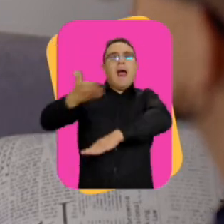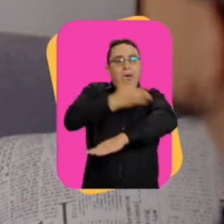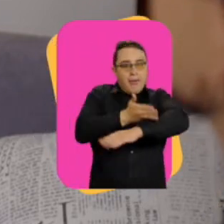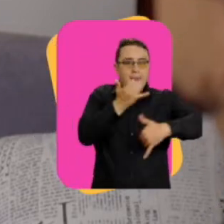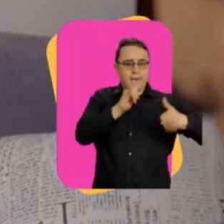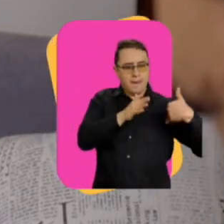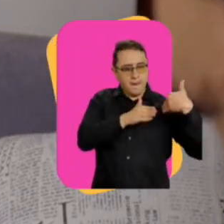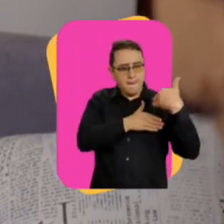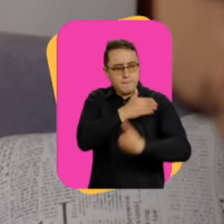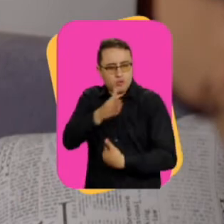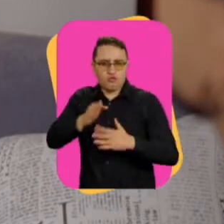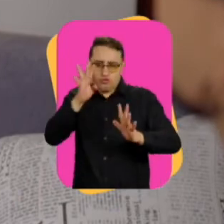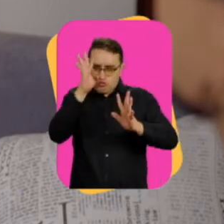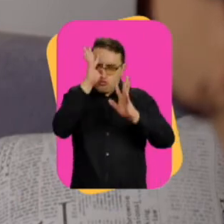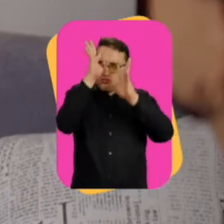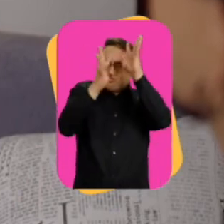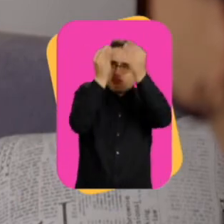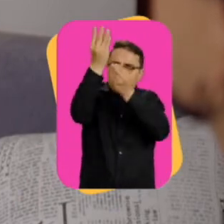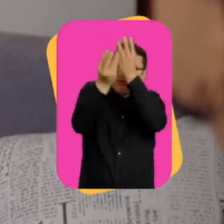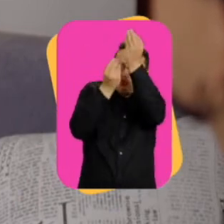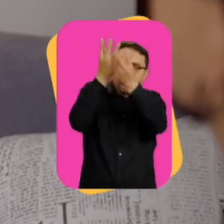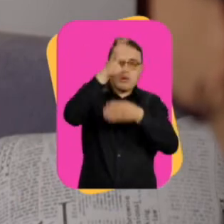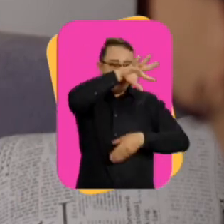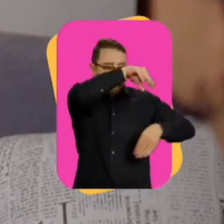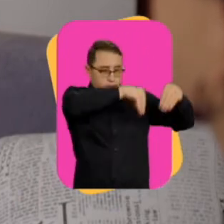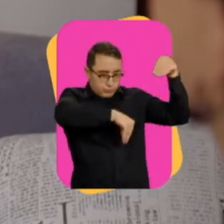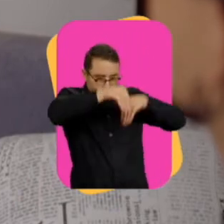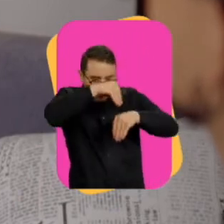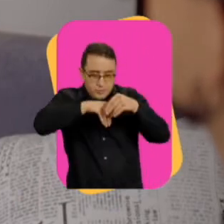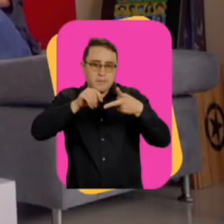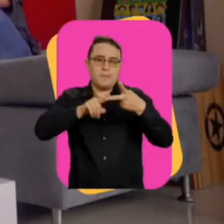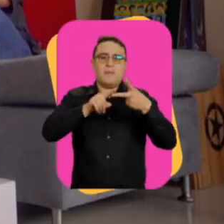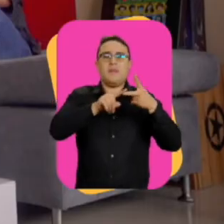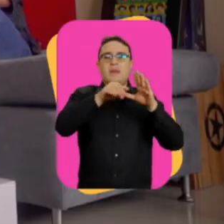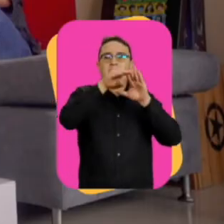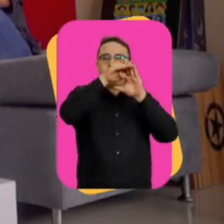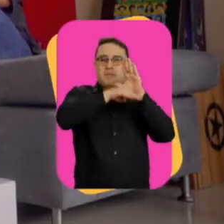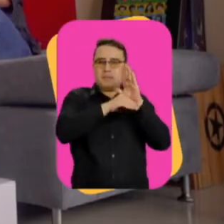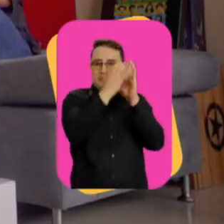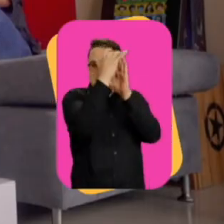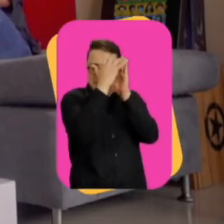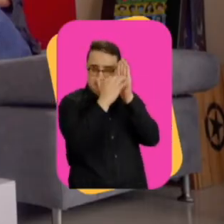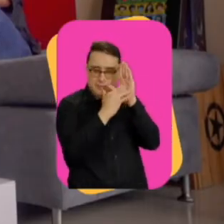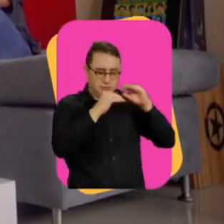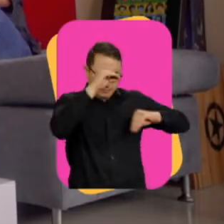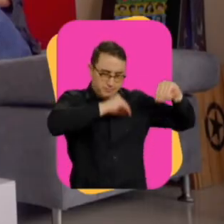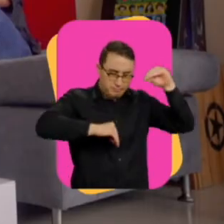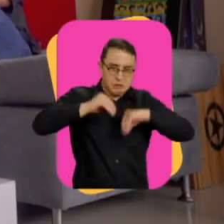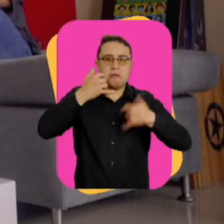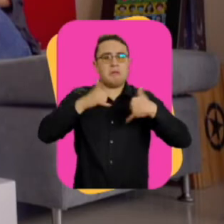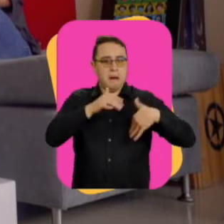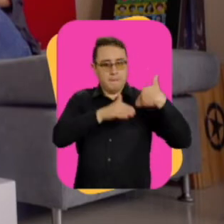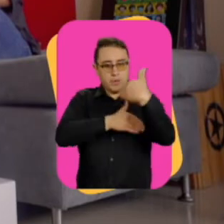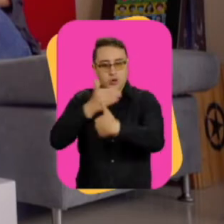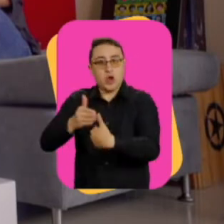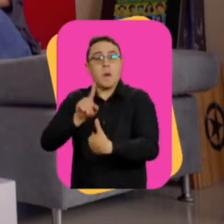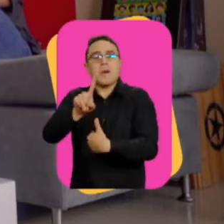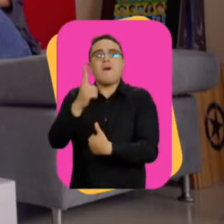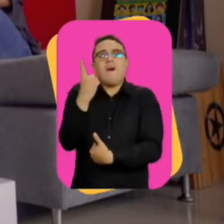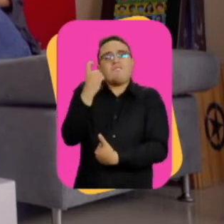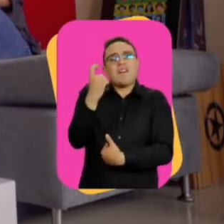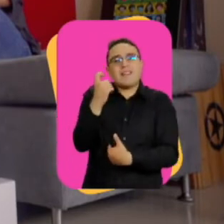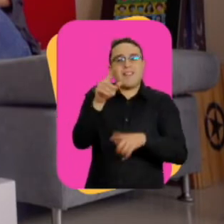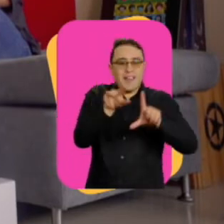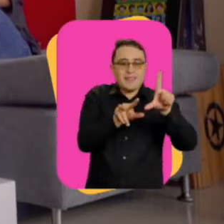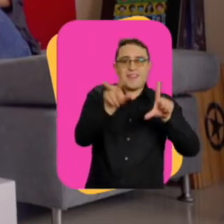tenido una formulación creativa, que han tenido muchas veces un proceso de guión y a las que les hace falta quizá alguien que les crea, ¿no? Entonces